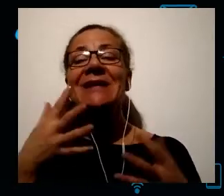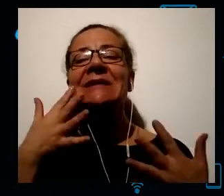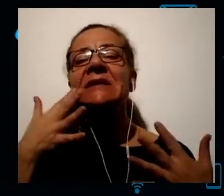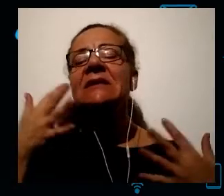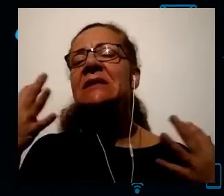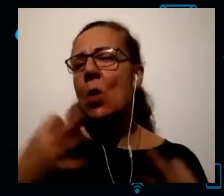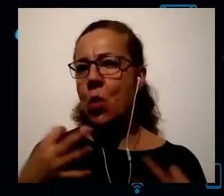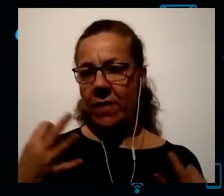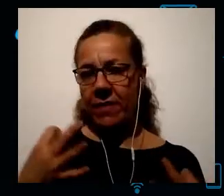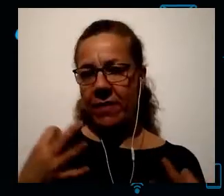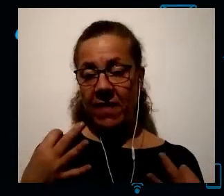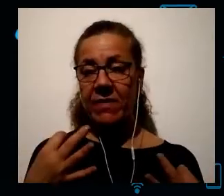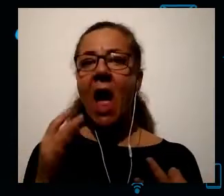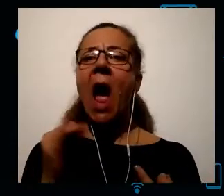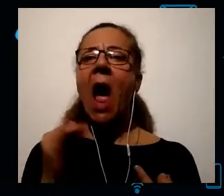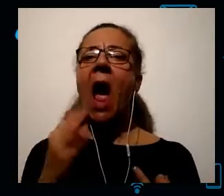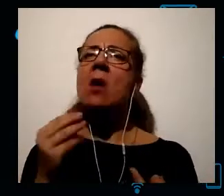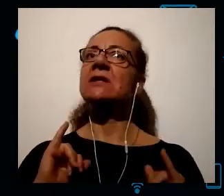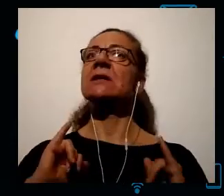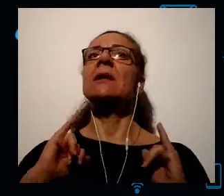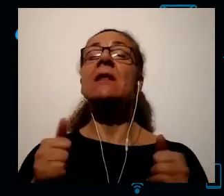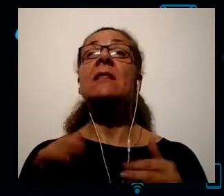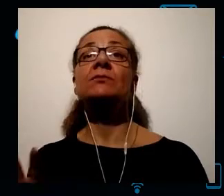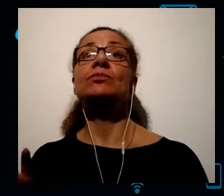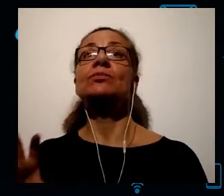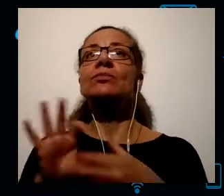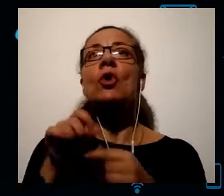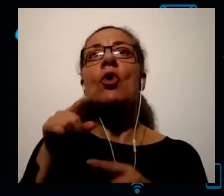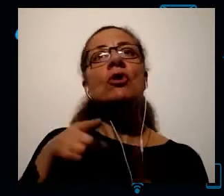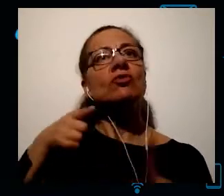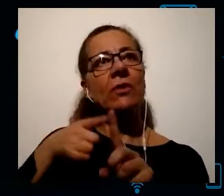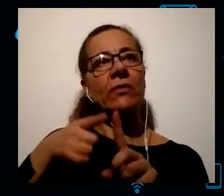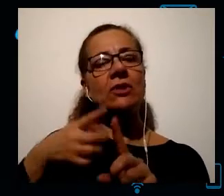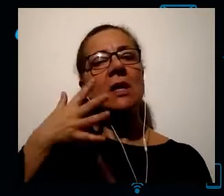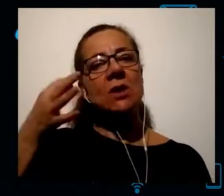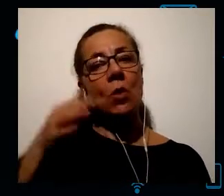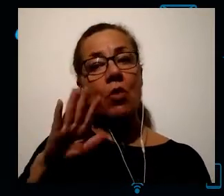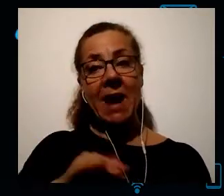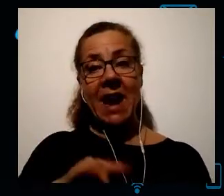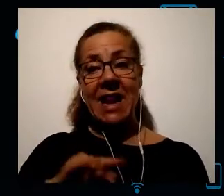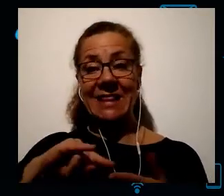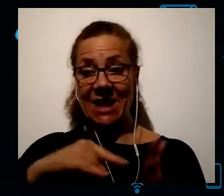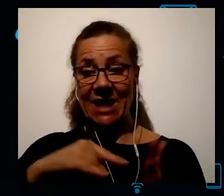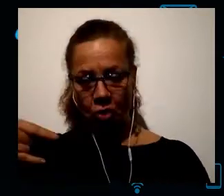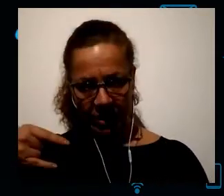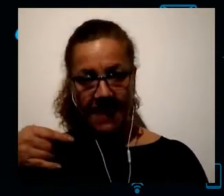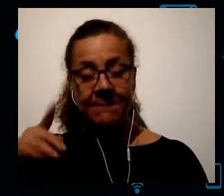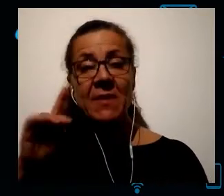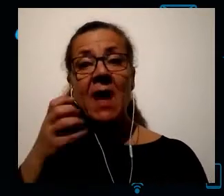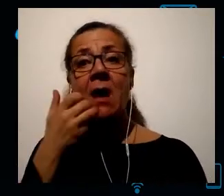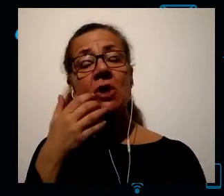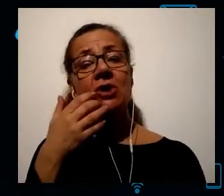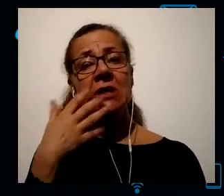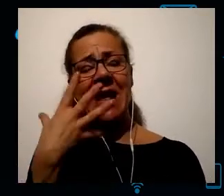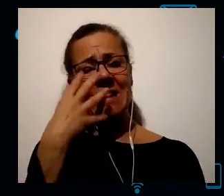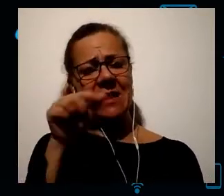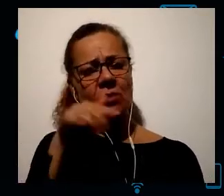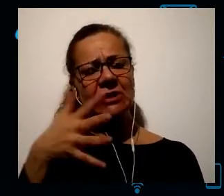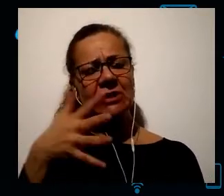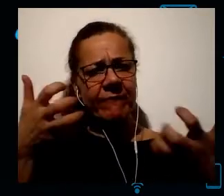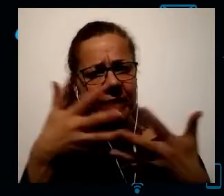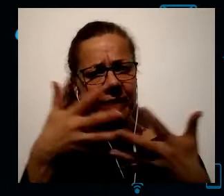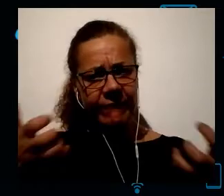y de hecho hay muchas iniciativas que tienen que ver con ese uso seguro de la tecnología pero si entendemos la definición sentido